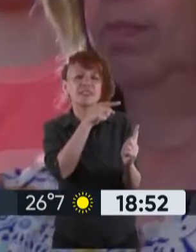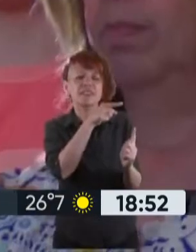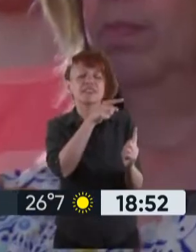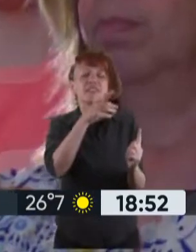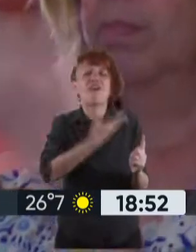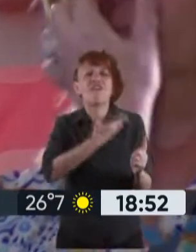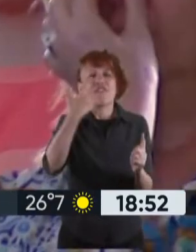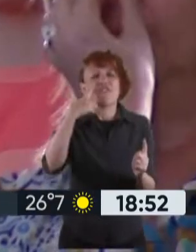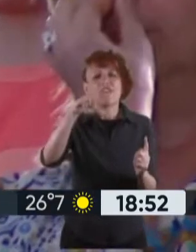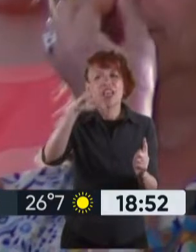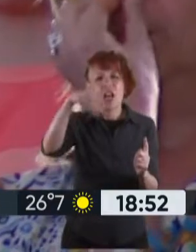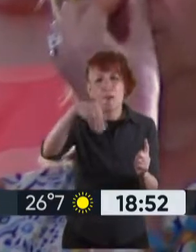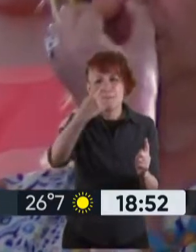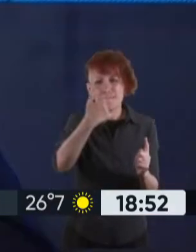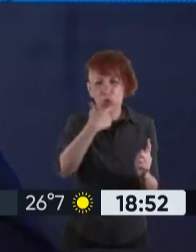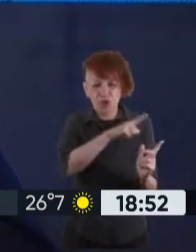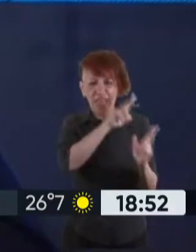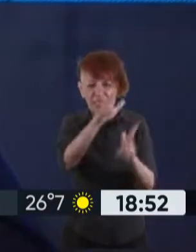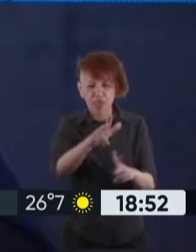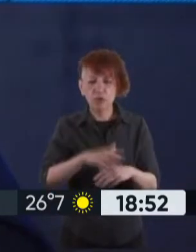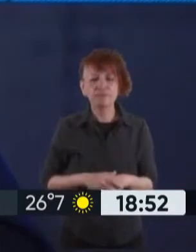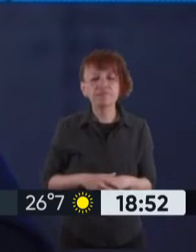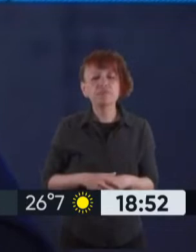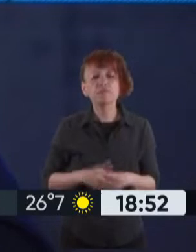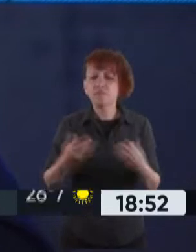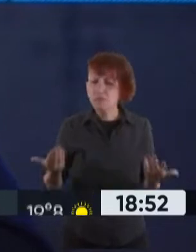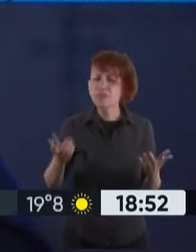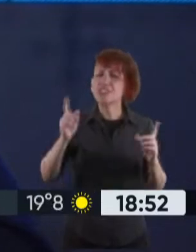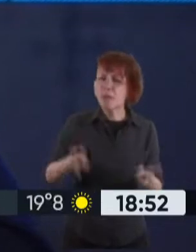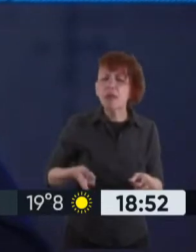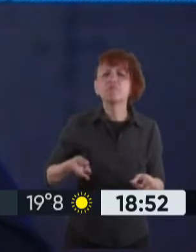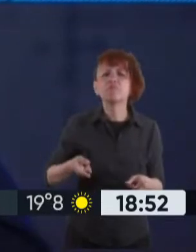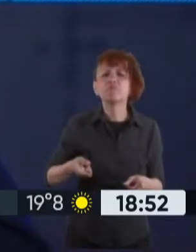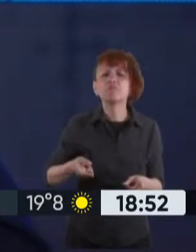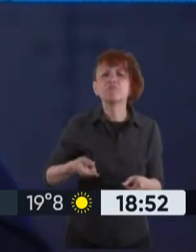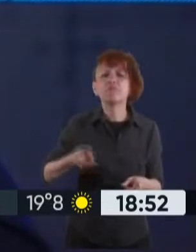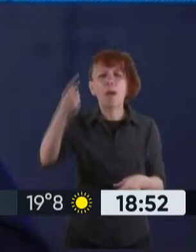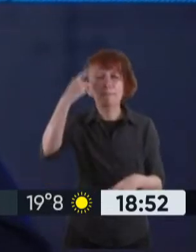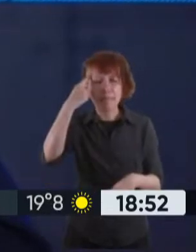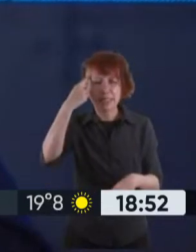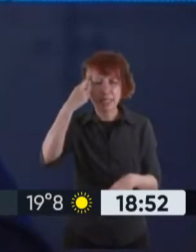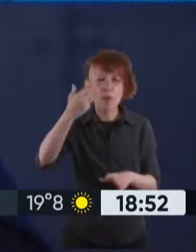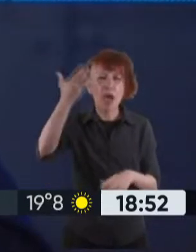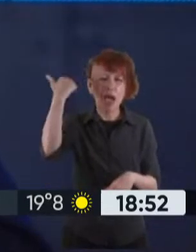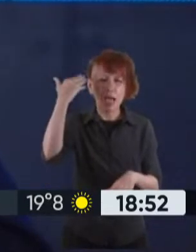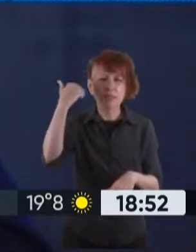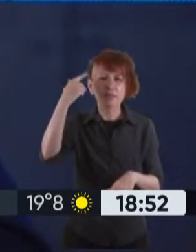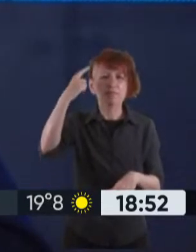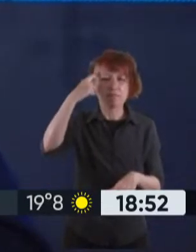Daniel. Así como se pensó en esa Argentina arácnida, donde el cuerpo de la araña era el